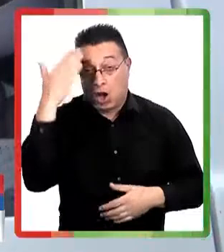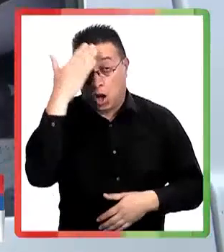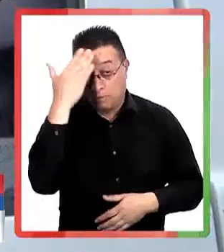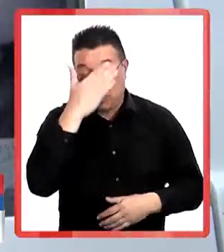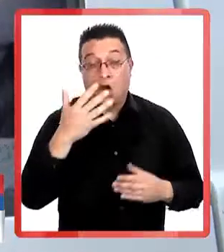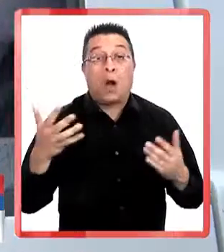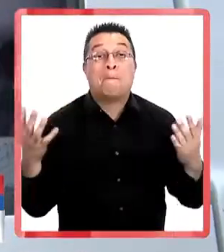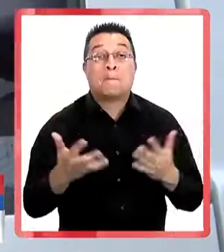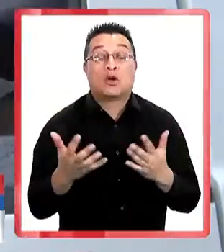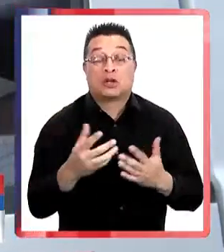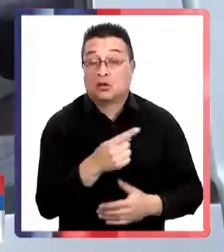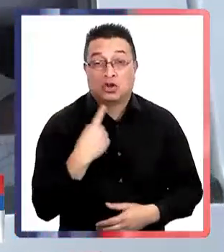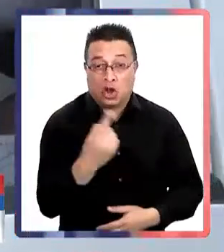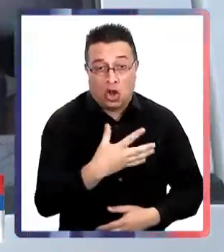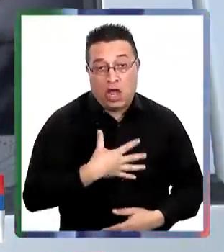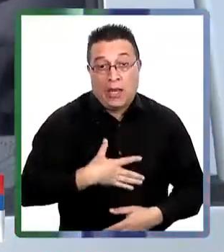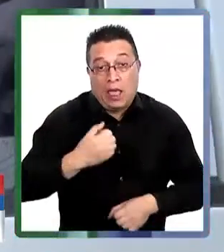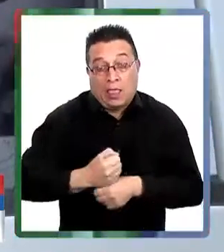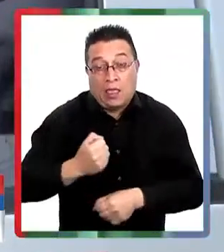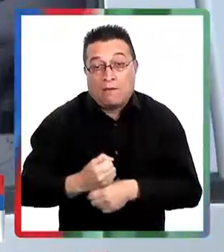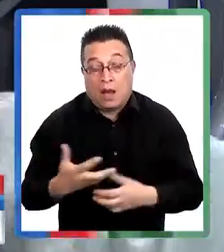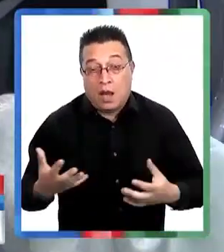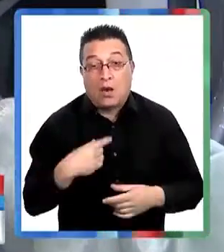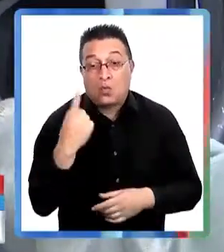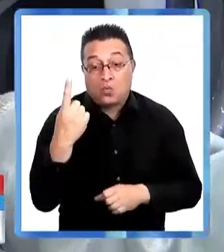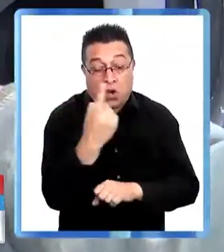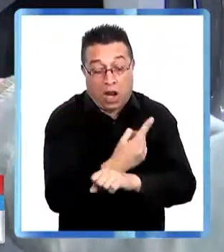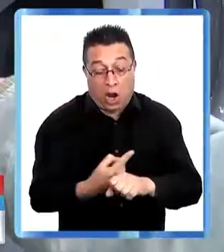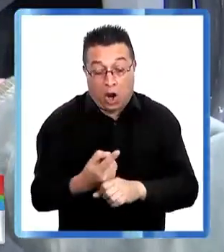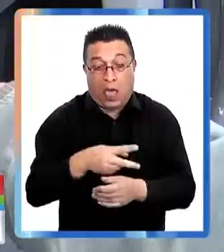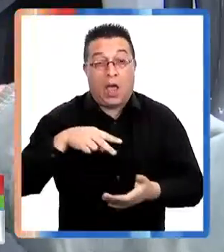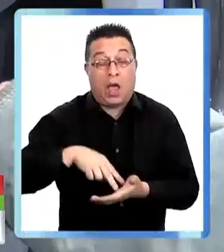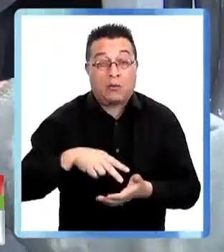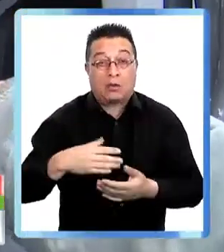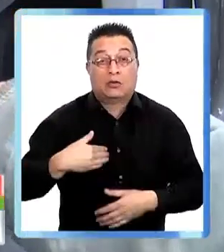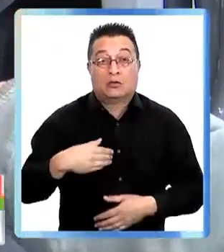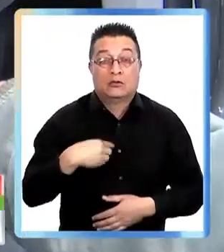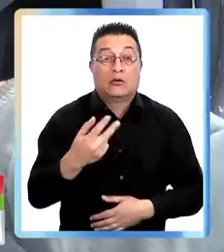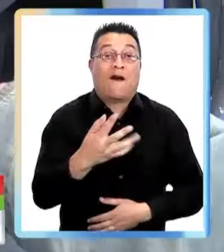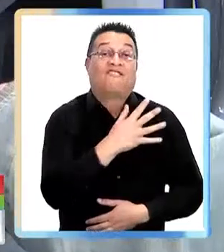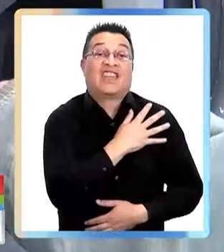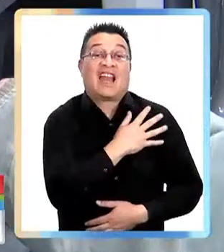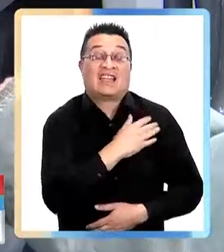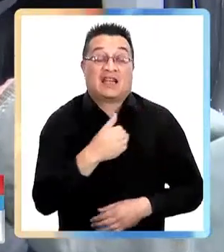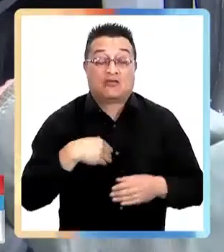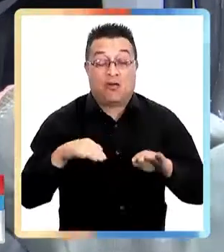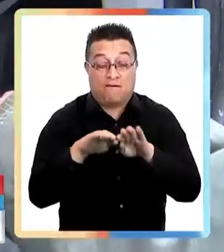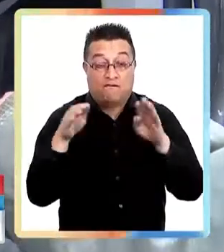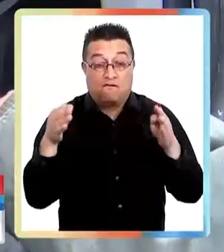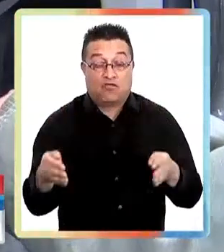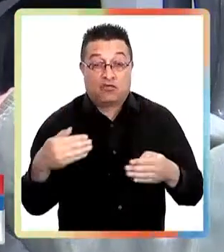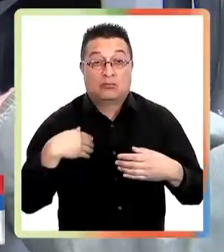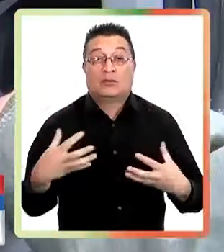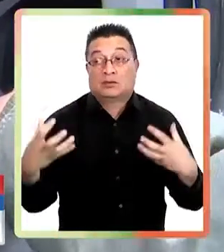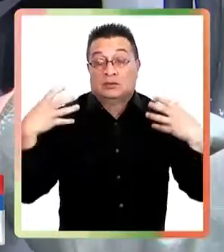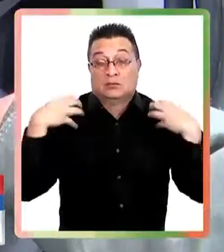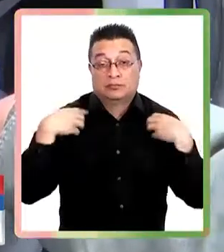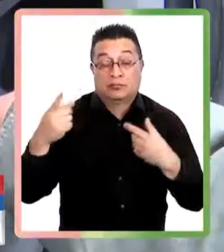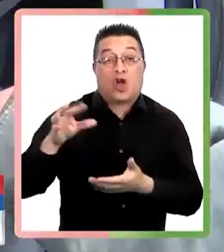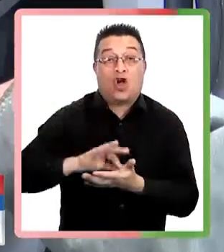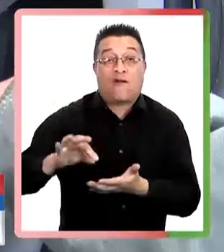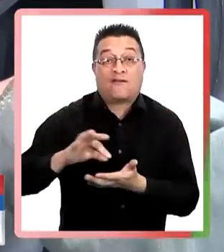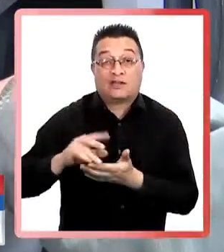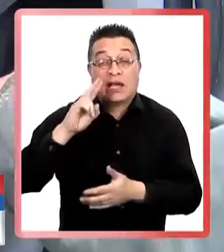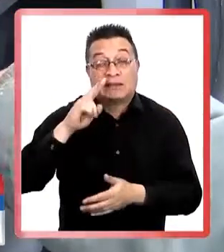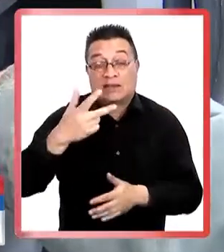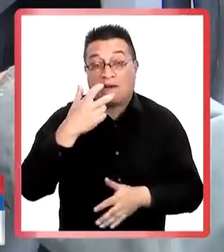Ha sido muy complicado. Complicado porque todos necesitamos trabajar. Una hora de espera, ya, yo vengo de Villarrica, mi furgón a cargo está en